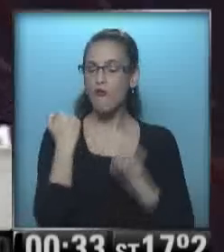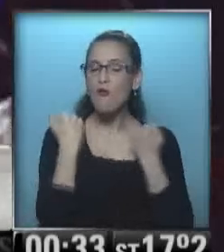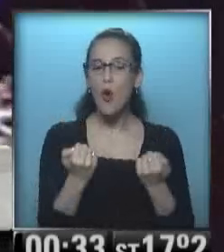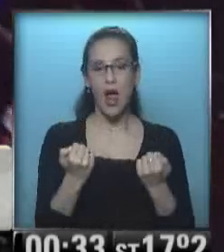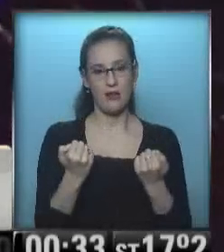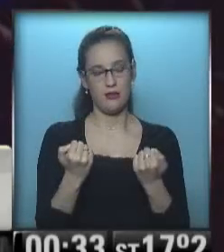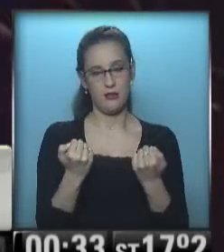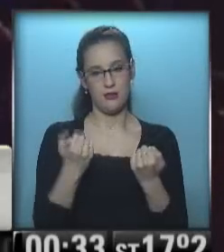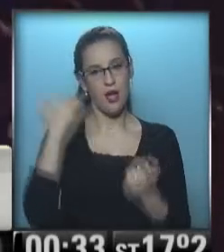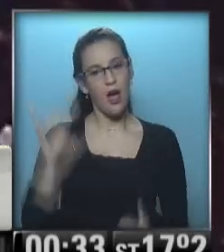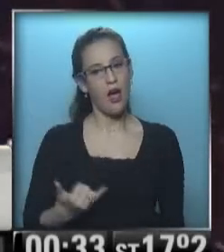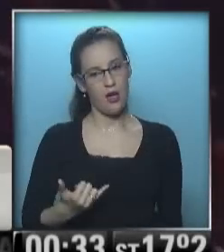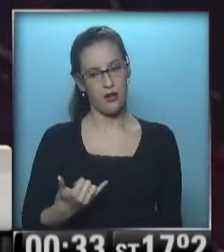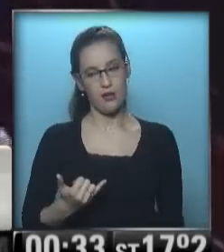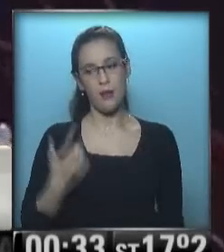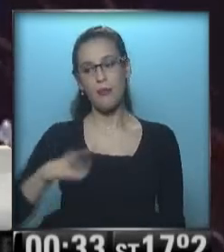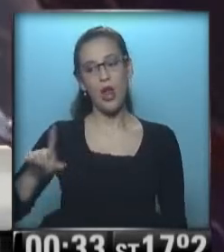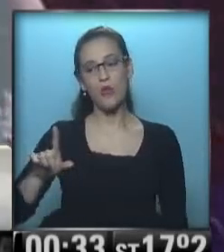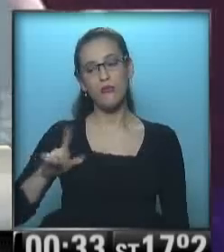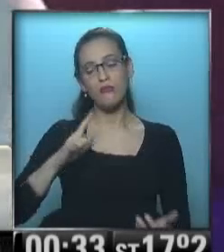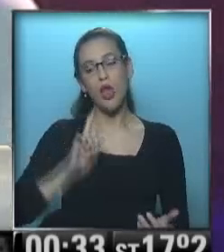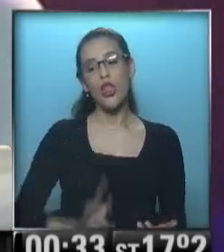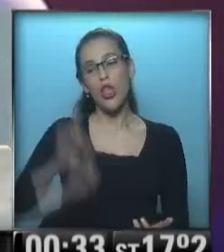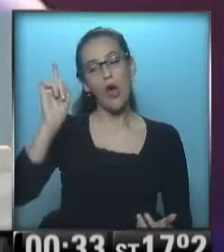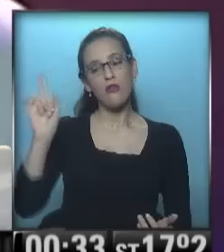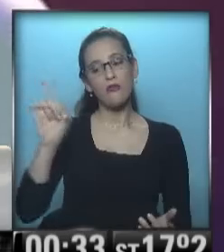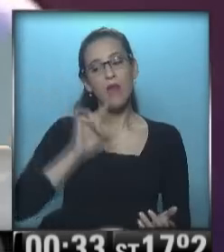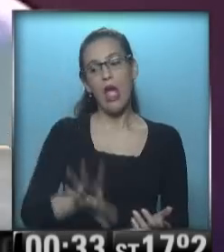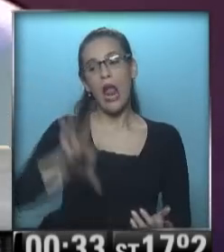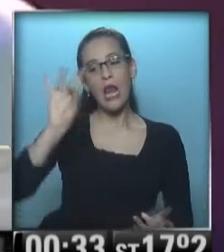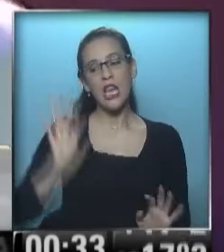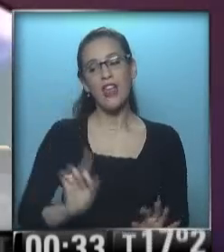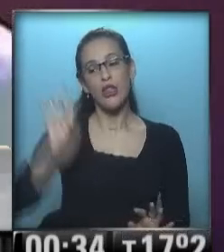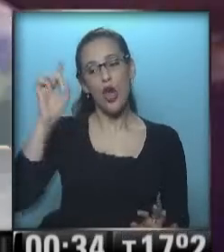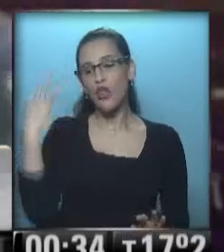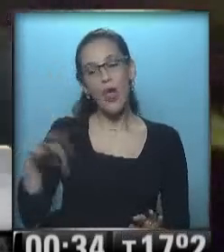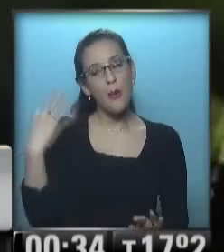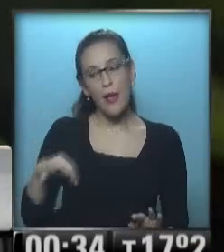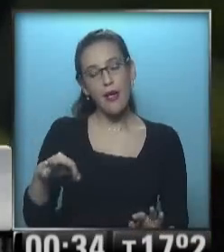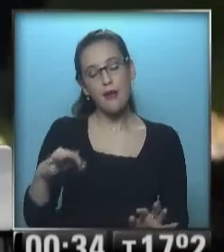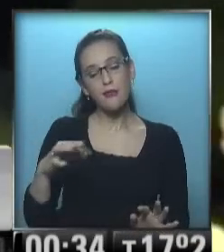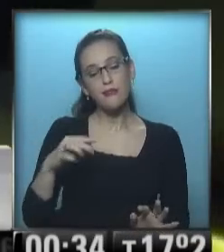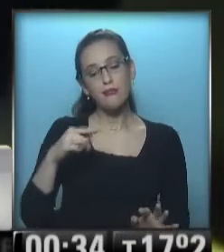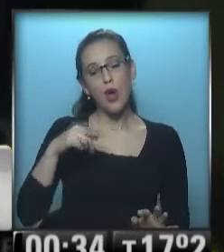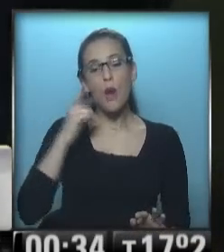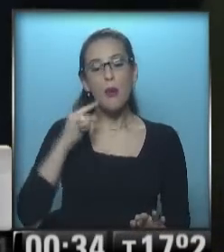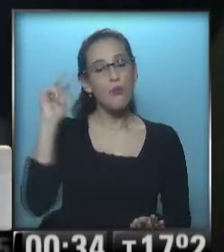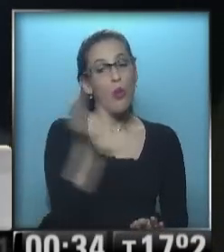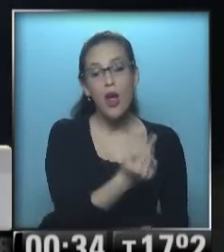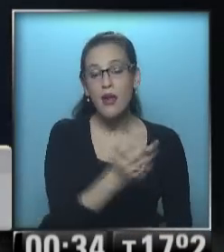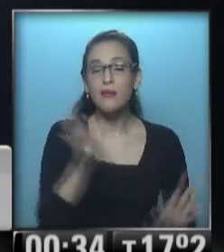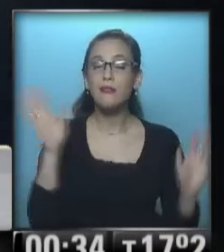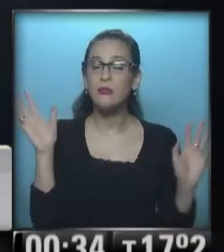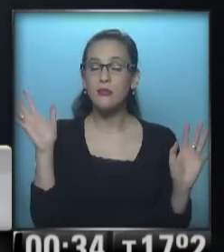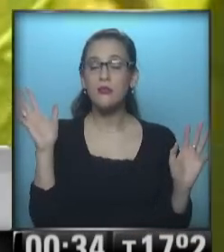Pero Dios dispone. Si Dios dispuso que tiene que estar con él, recemos en este momento